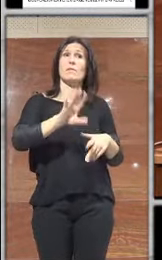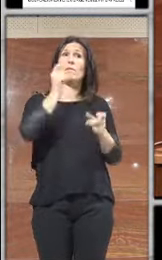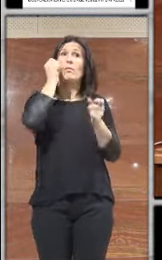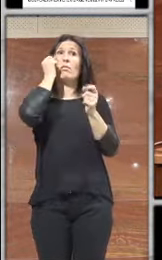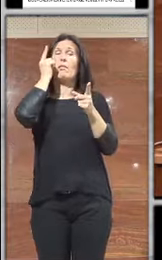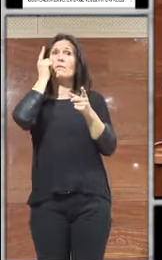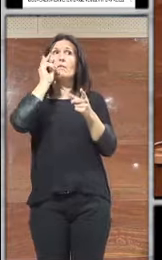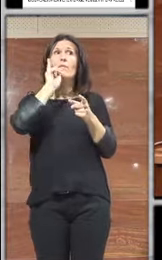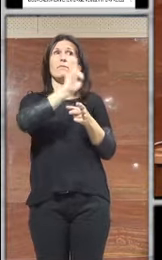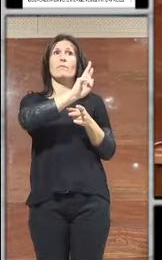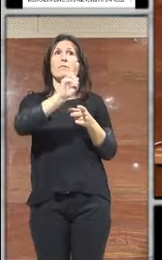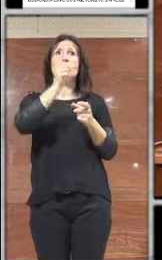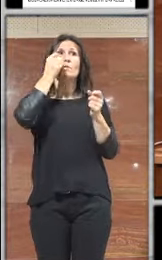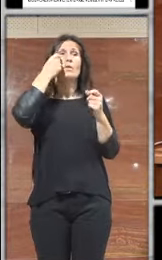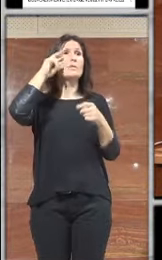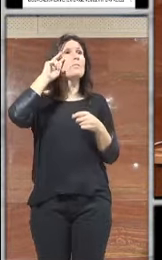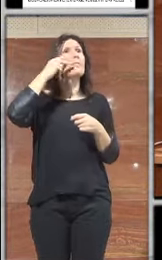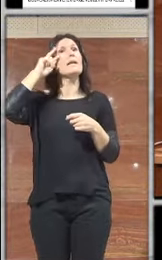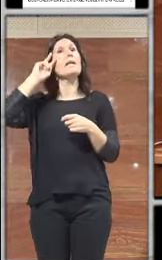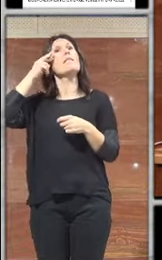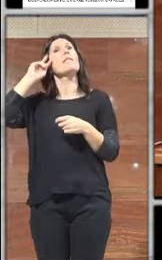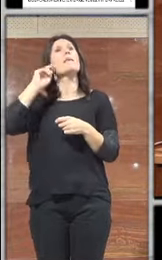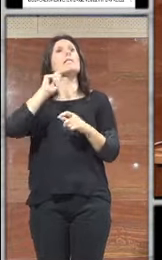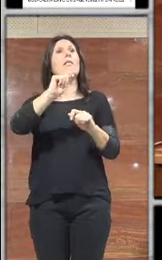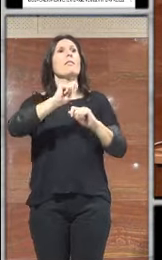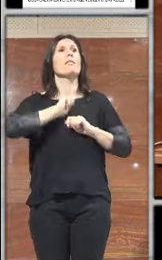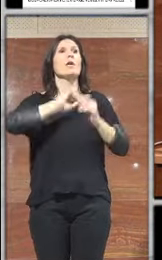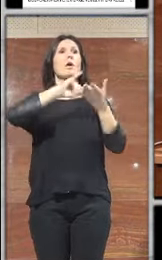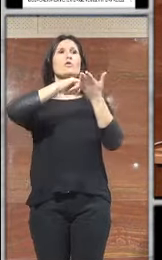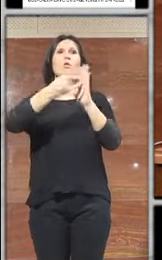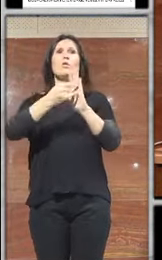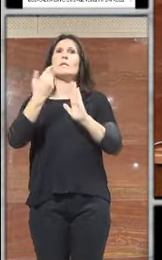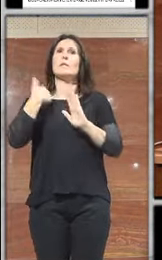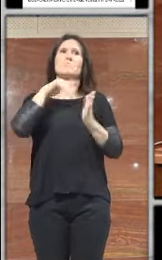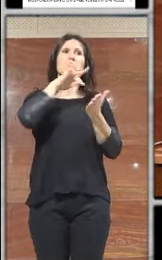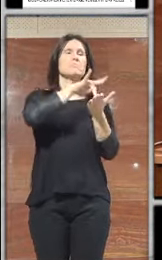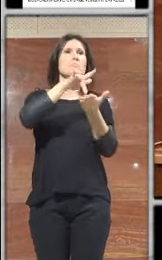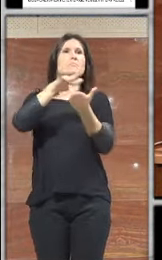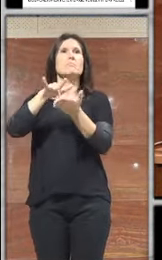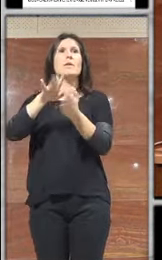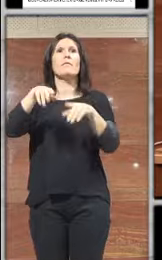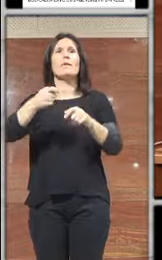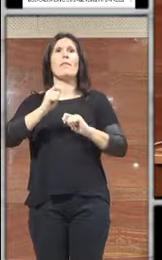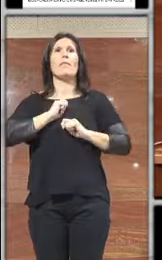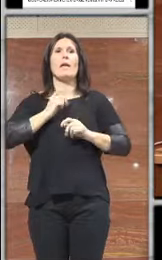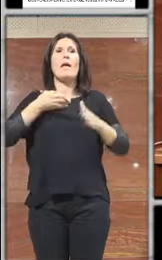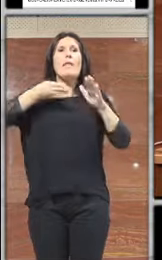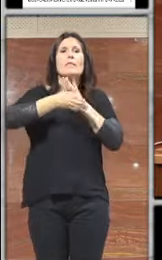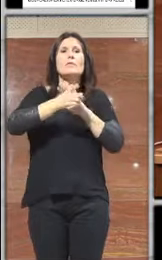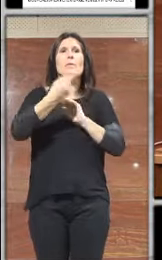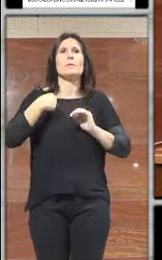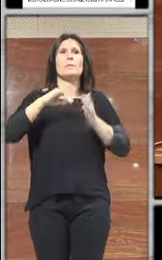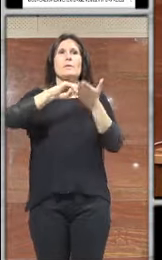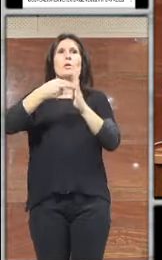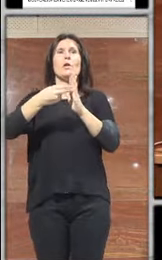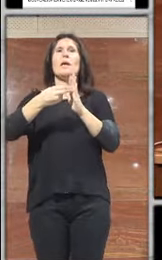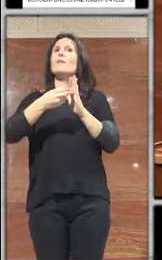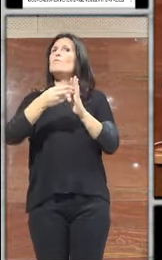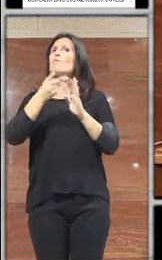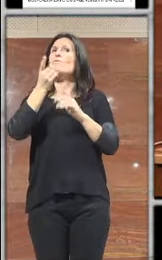aquí experiencias de soluciones que están ocurriendo que nos permiten un acceso a esa tecnología y es un acceso no conceptual,